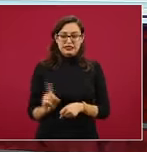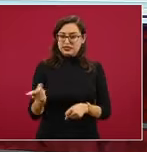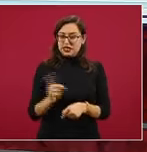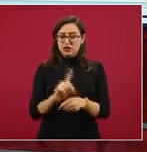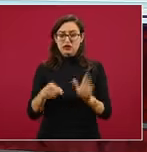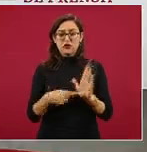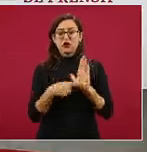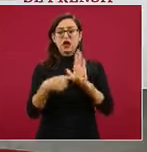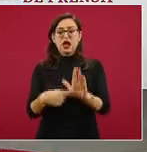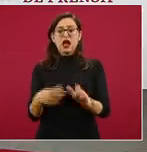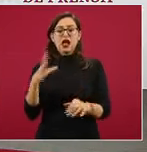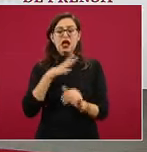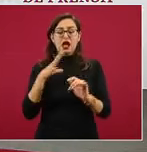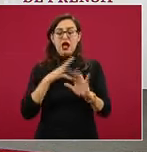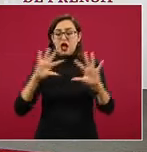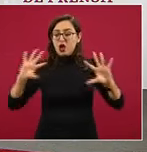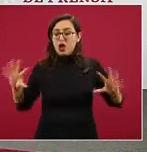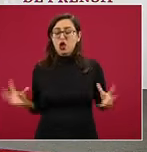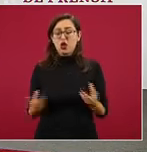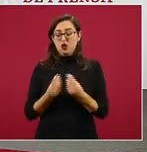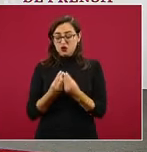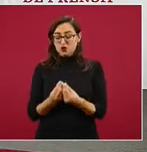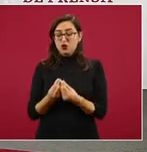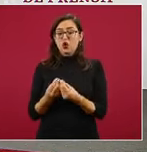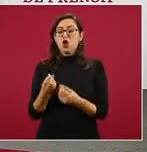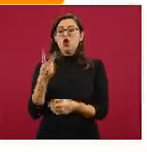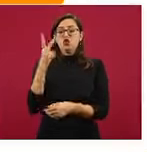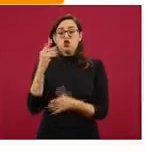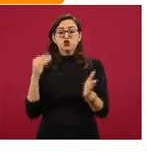Tenemos un total de